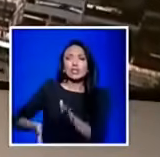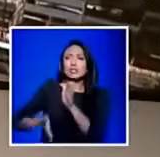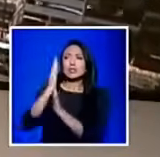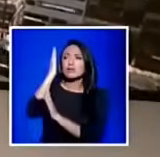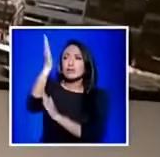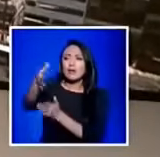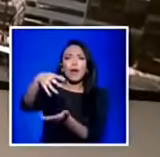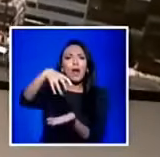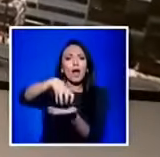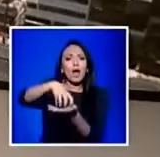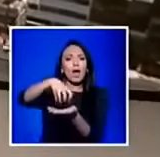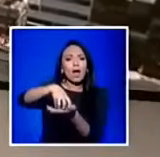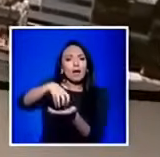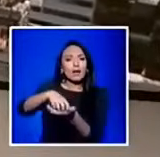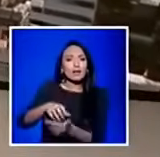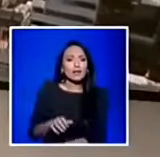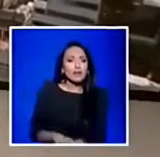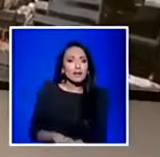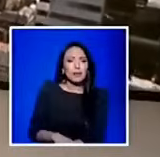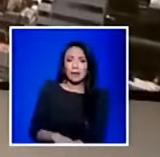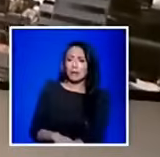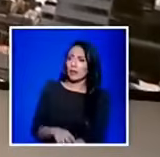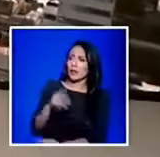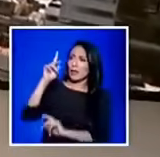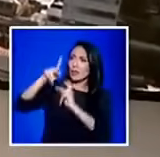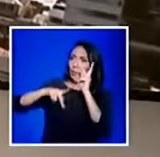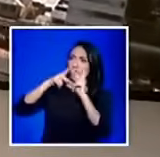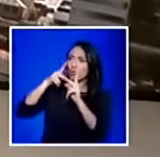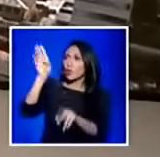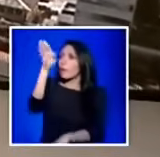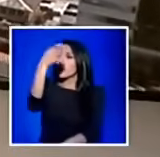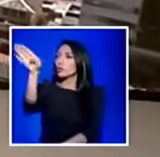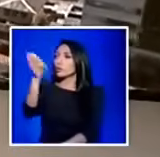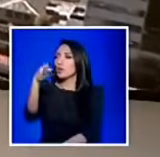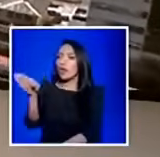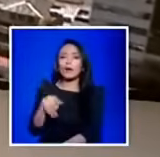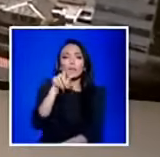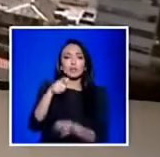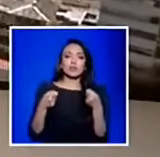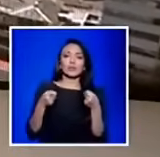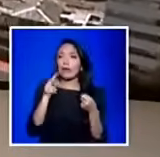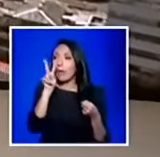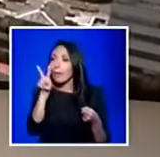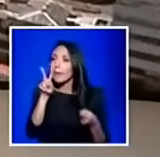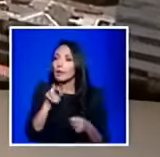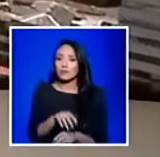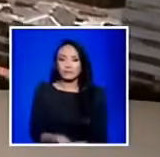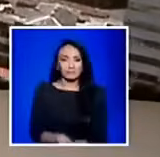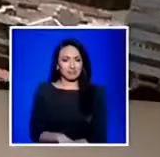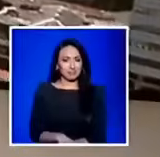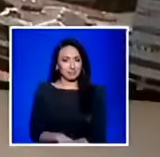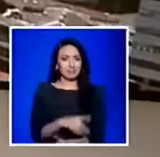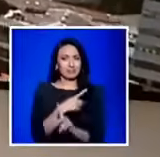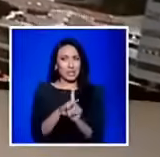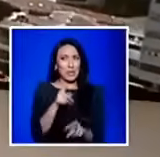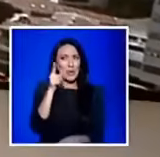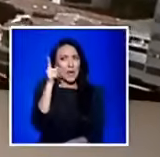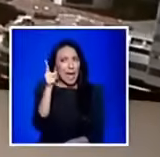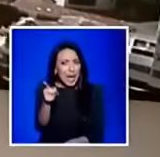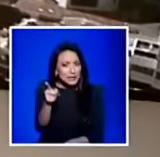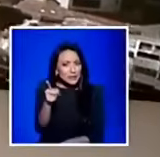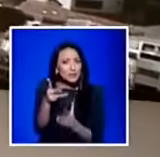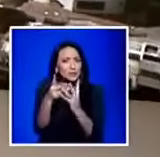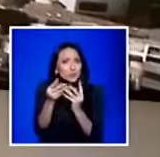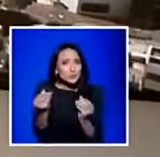piedra ha sido pintada por la prefectura de Pichincha para que los conductores tengan precaución. Pero ¿es este el trato que se merecen